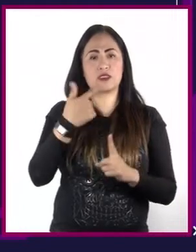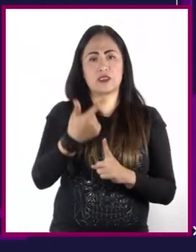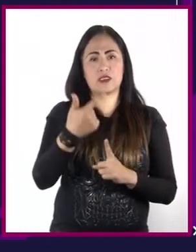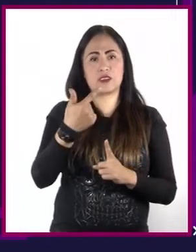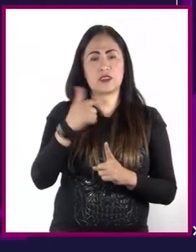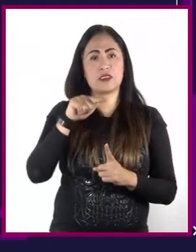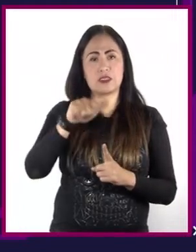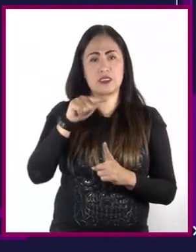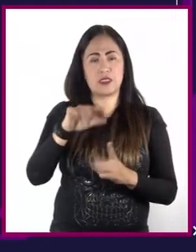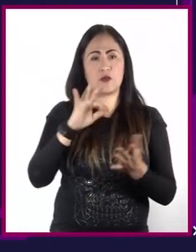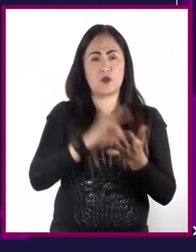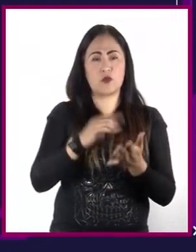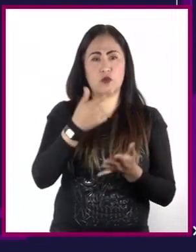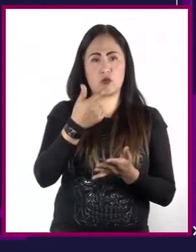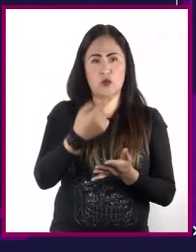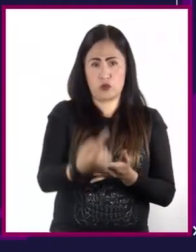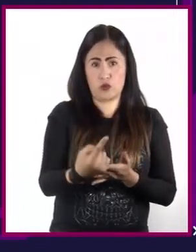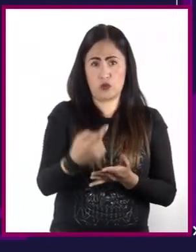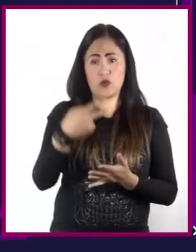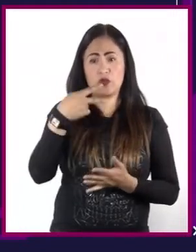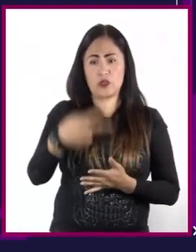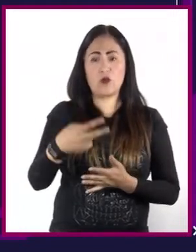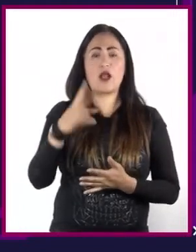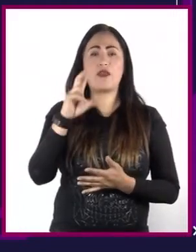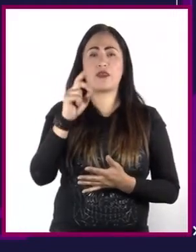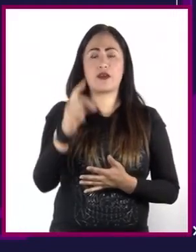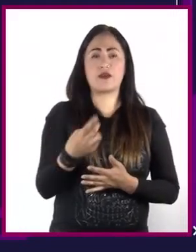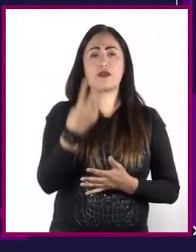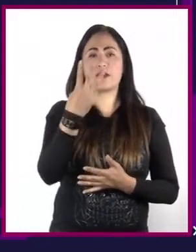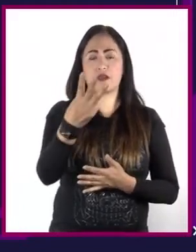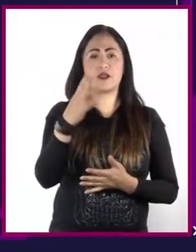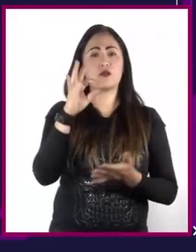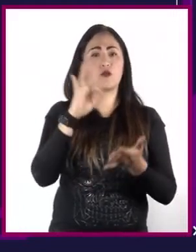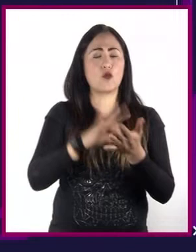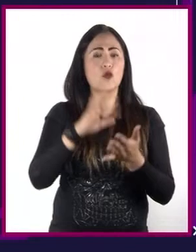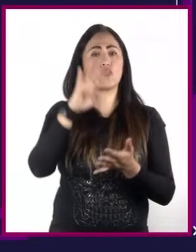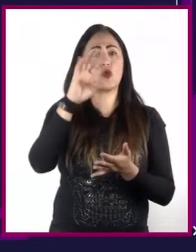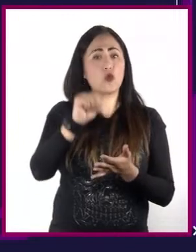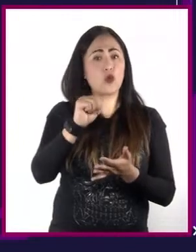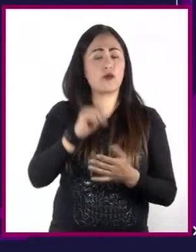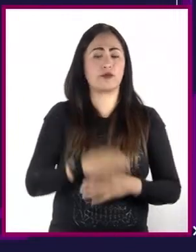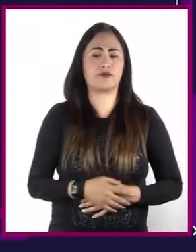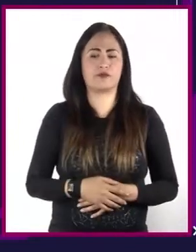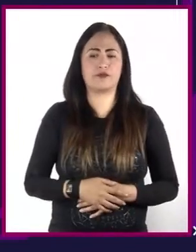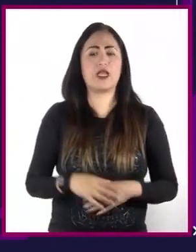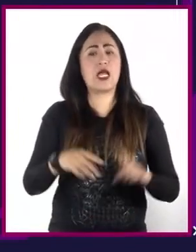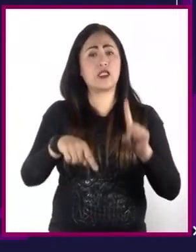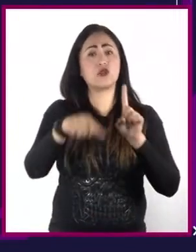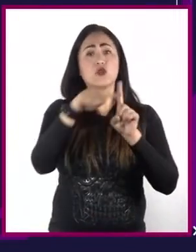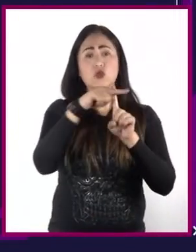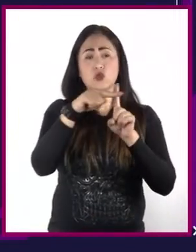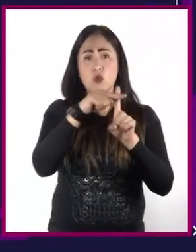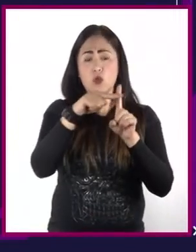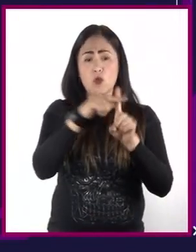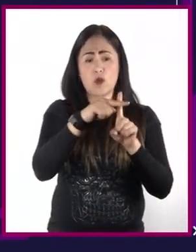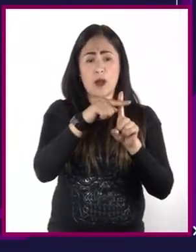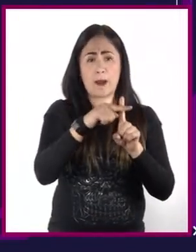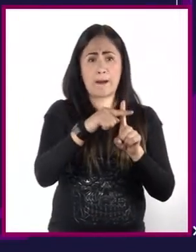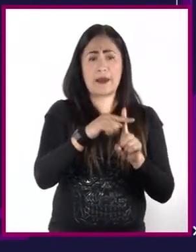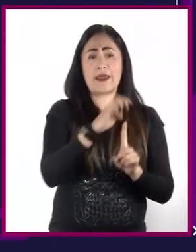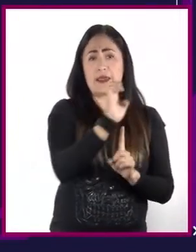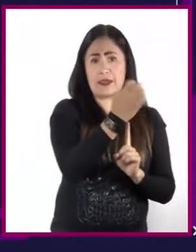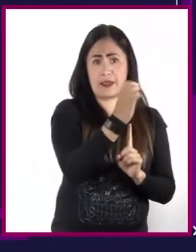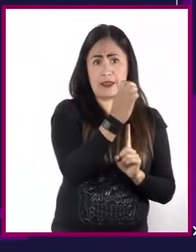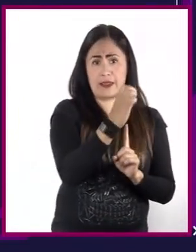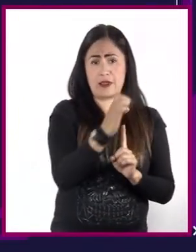33.9%. Aquí podemos interrumpir el cálculo, dado que la suma que nos dio entre los meses de